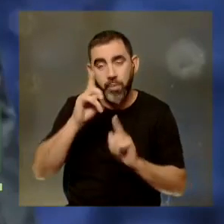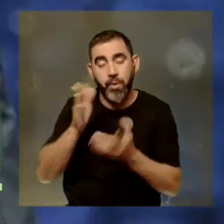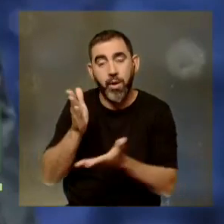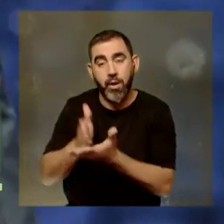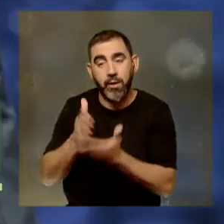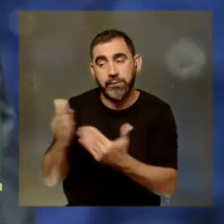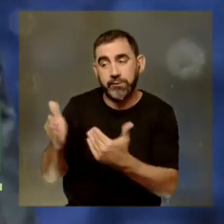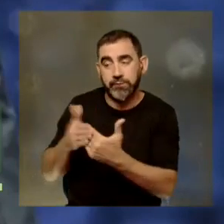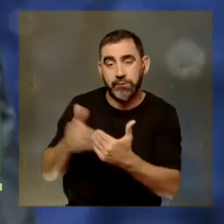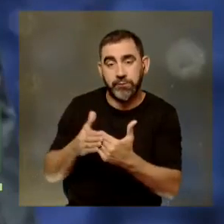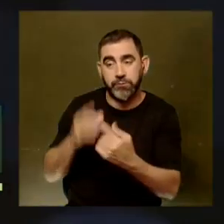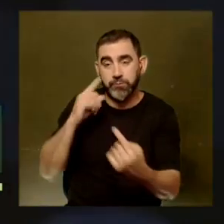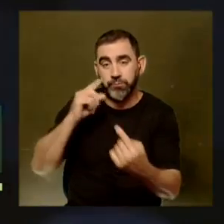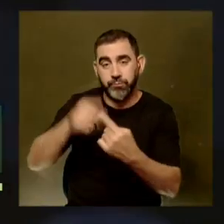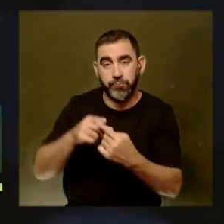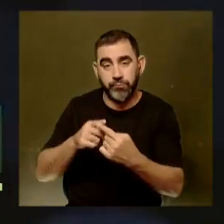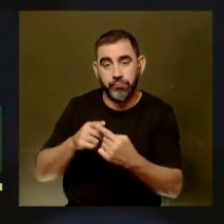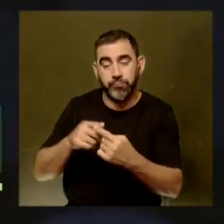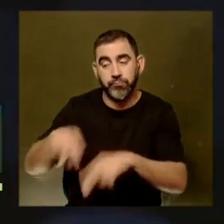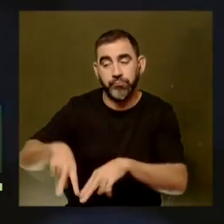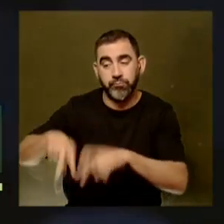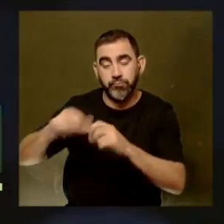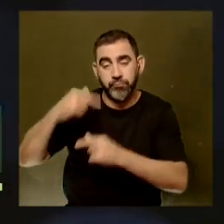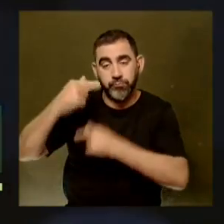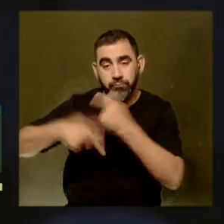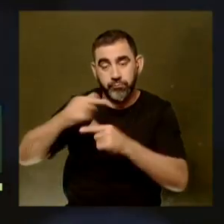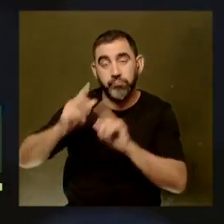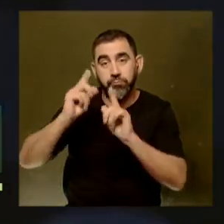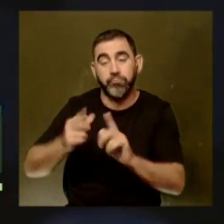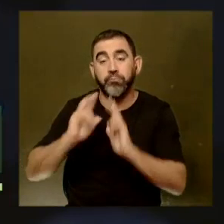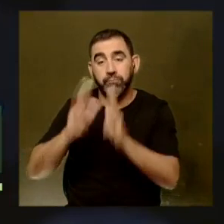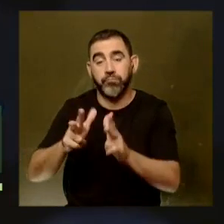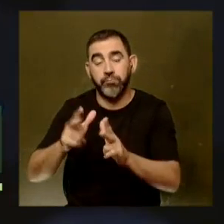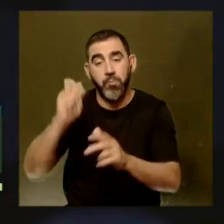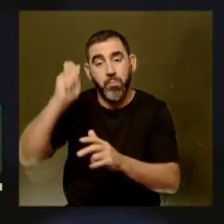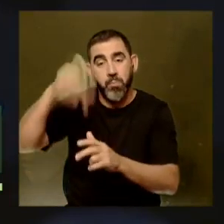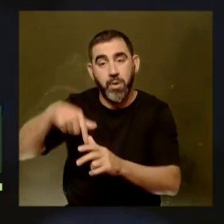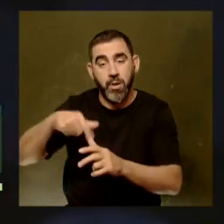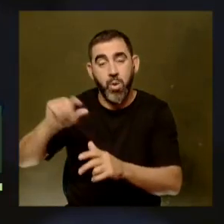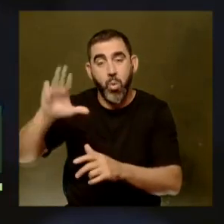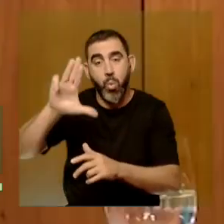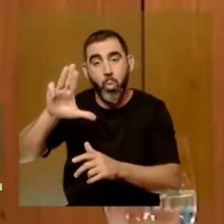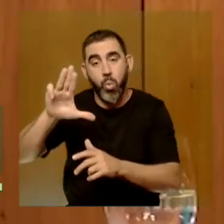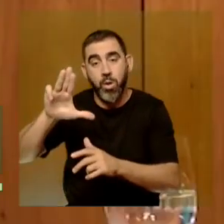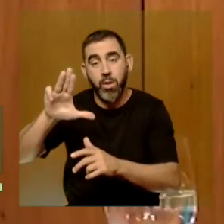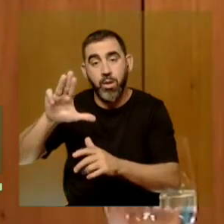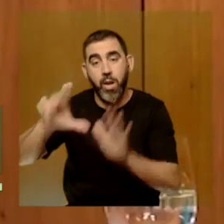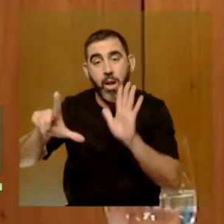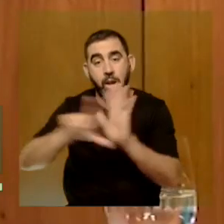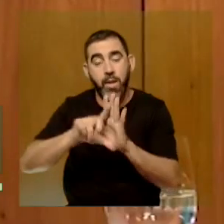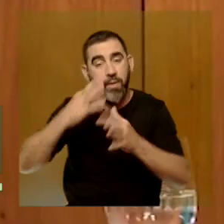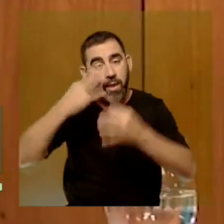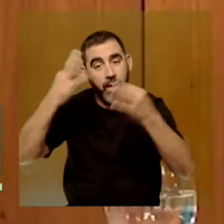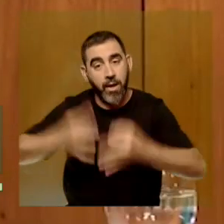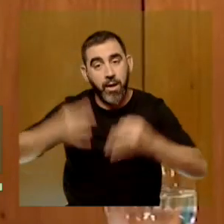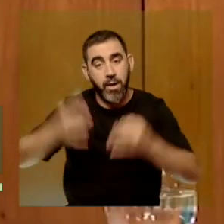más próximos con este fin, mientras las investigaciones en curso también indican que el plan era que Lula decretara la ley de garantía de ley